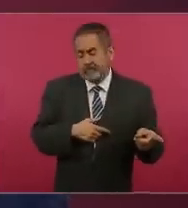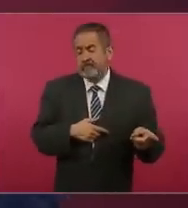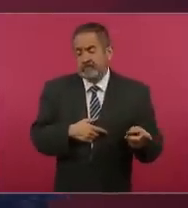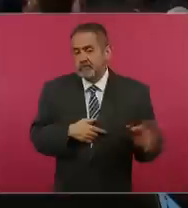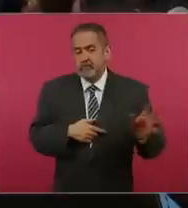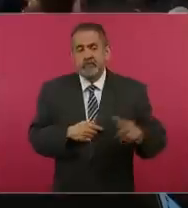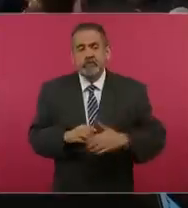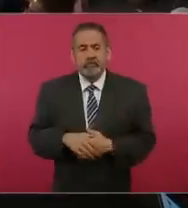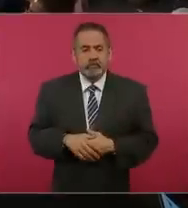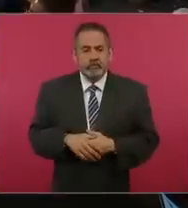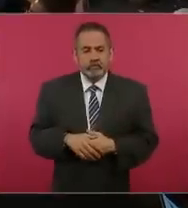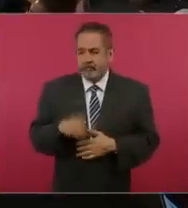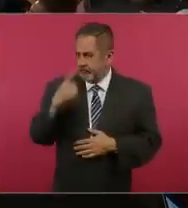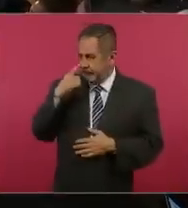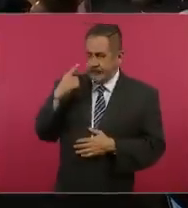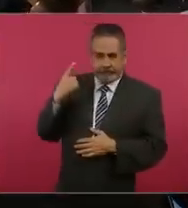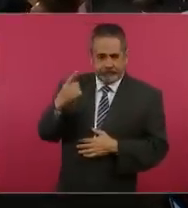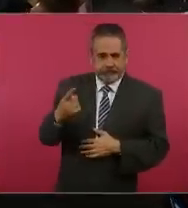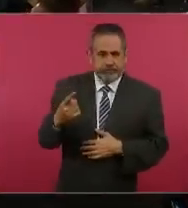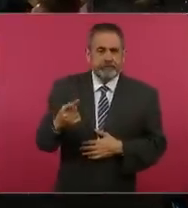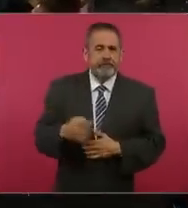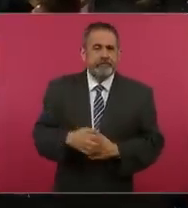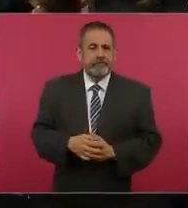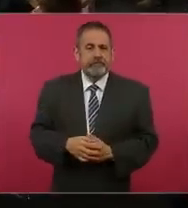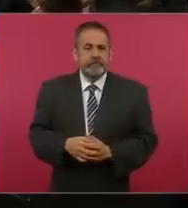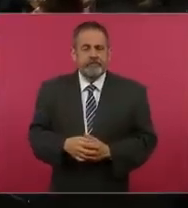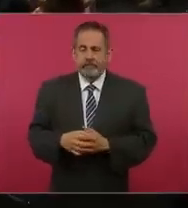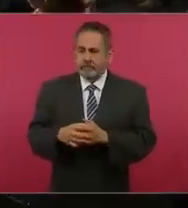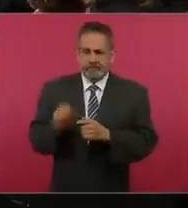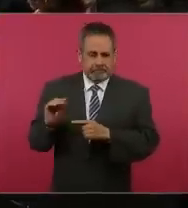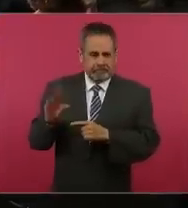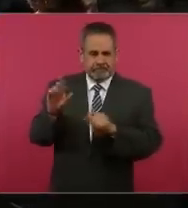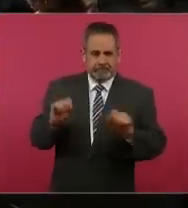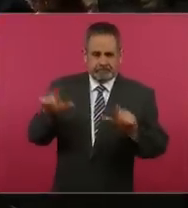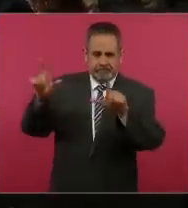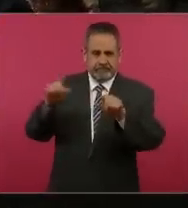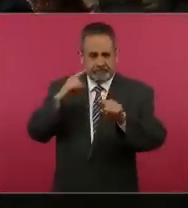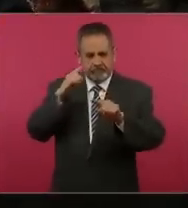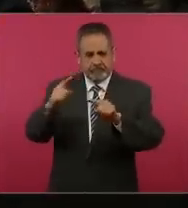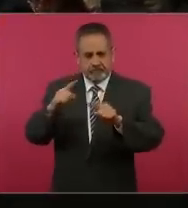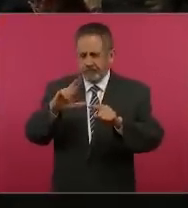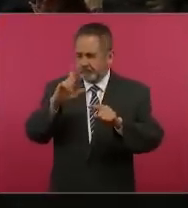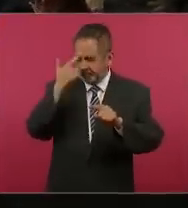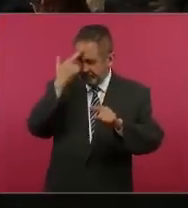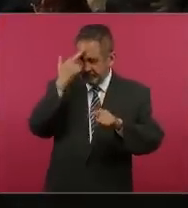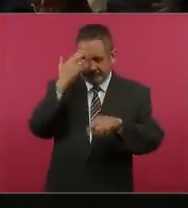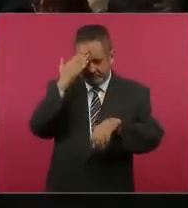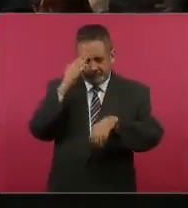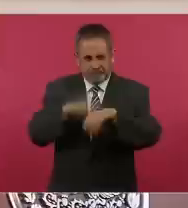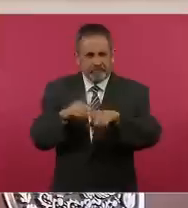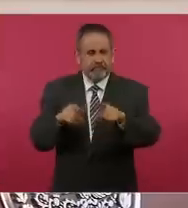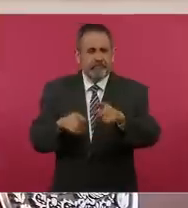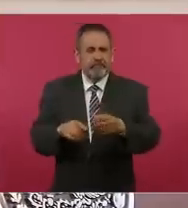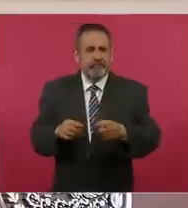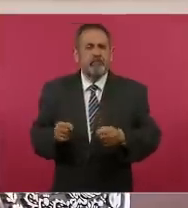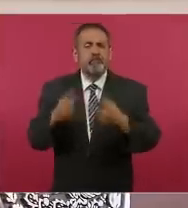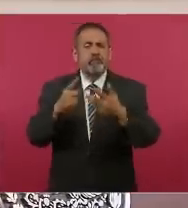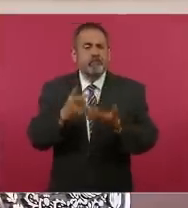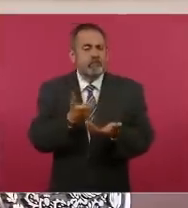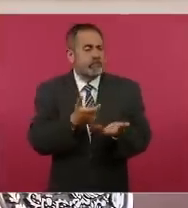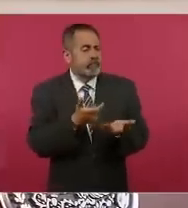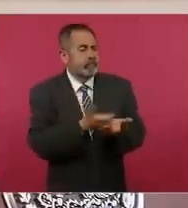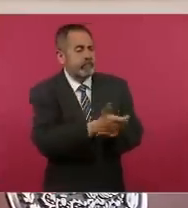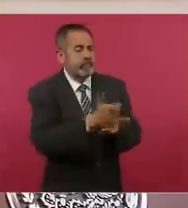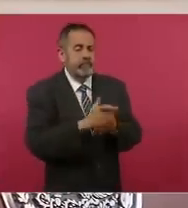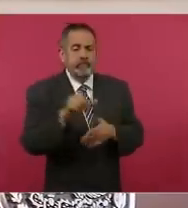no sé si podríamos poner para recordar cuánto recibían